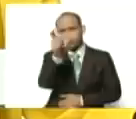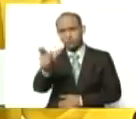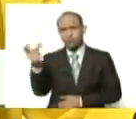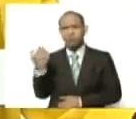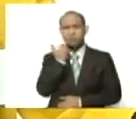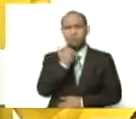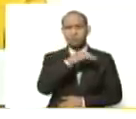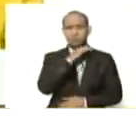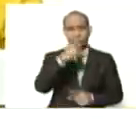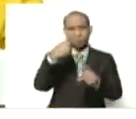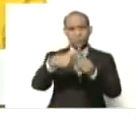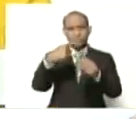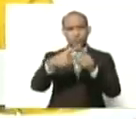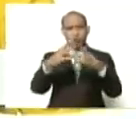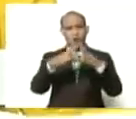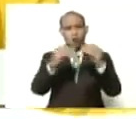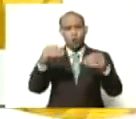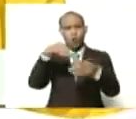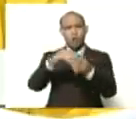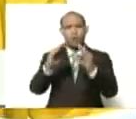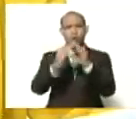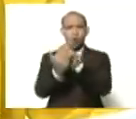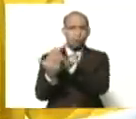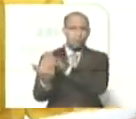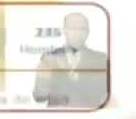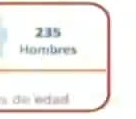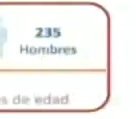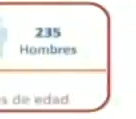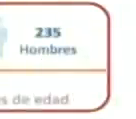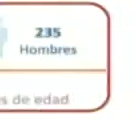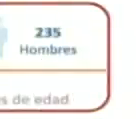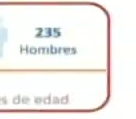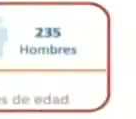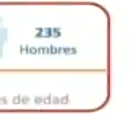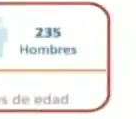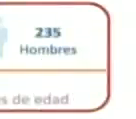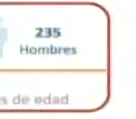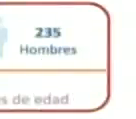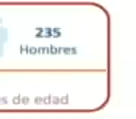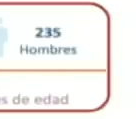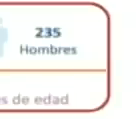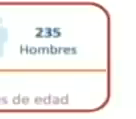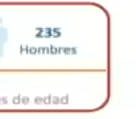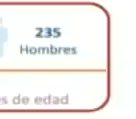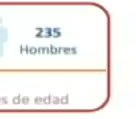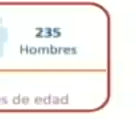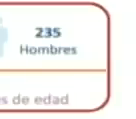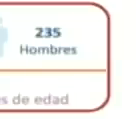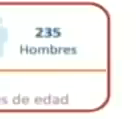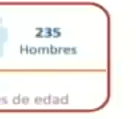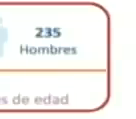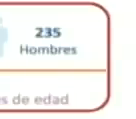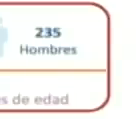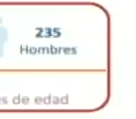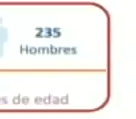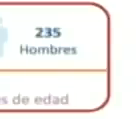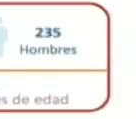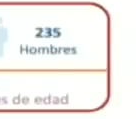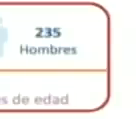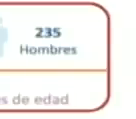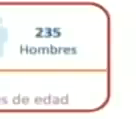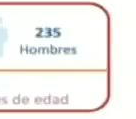presidente, todos comunitarios. De ellos, Caracas encabeza con 166 casos. Miranda